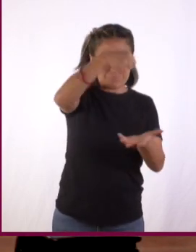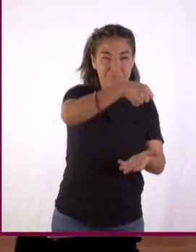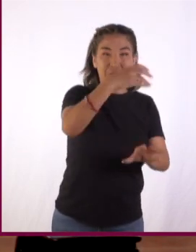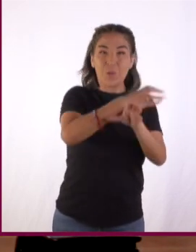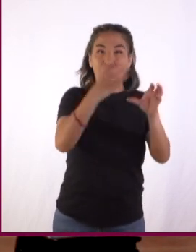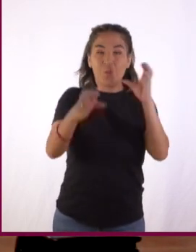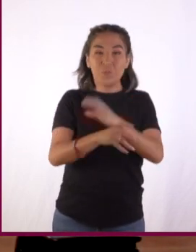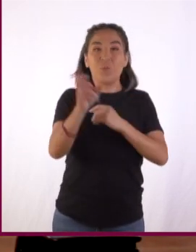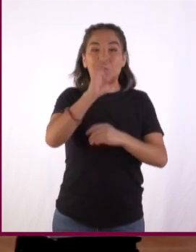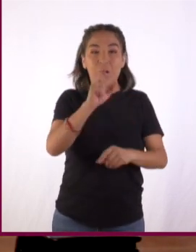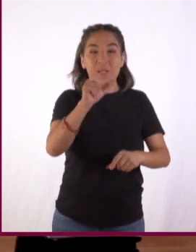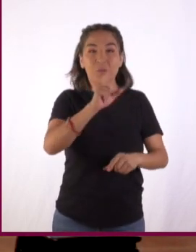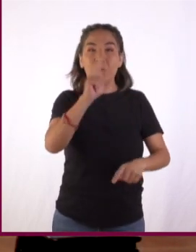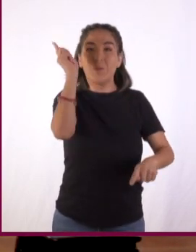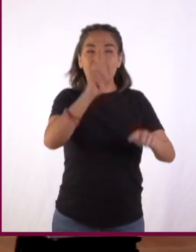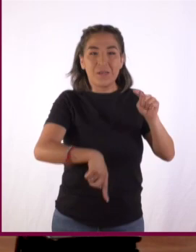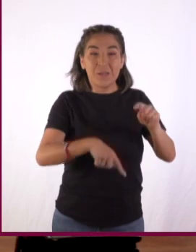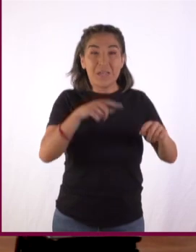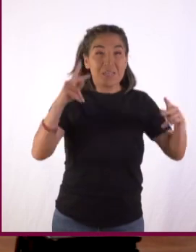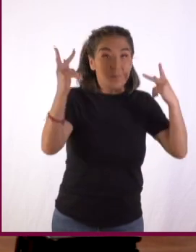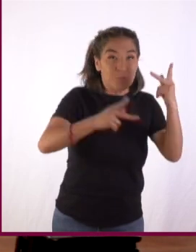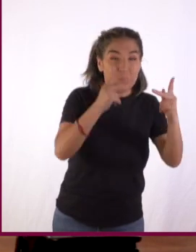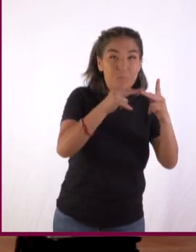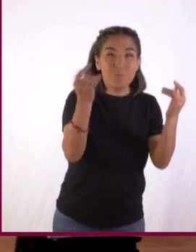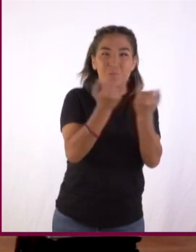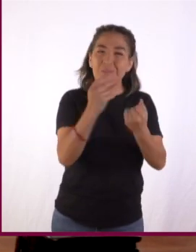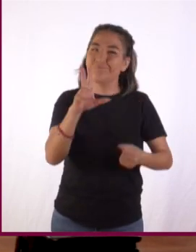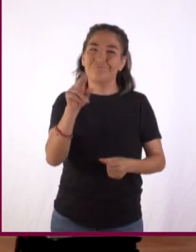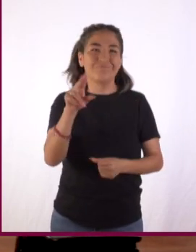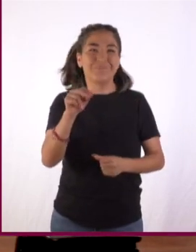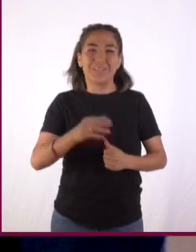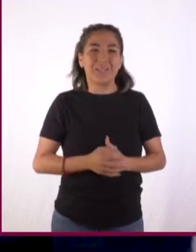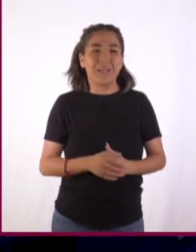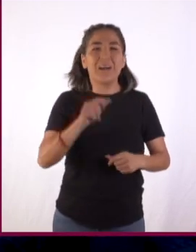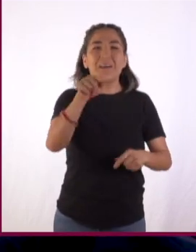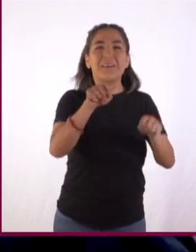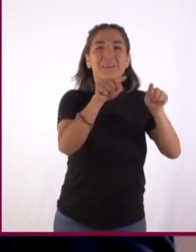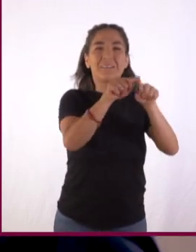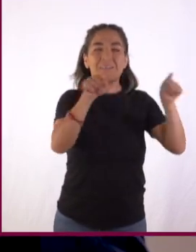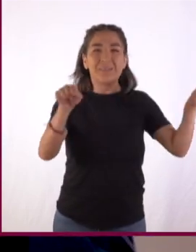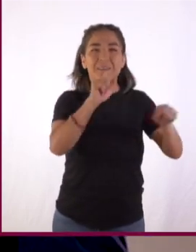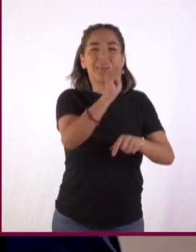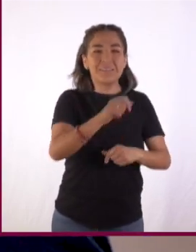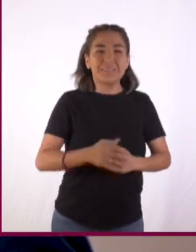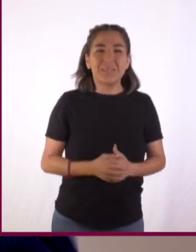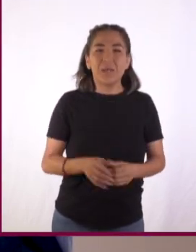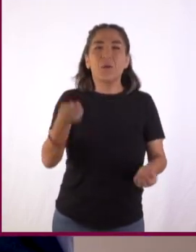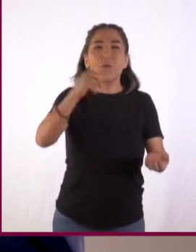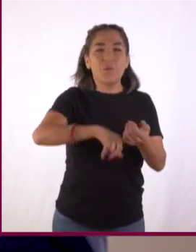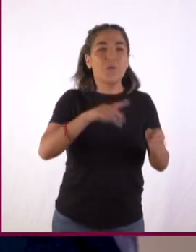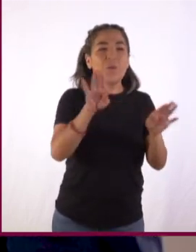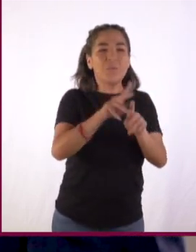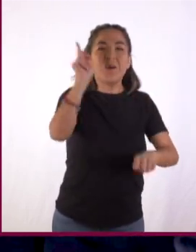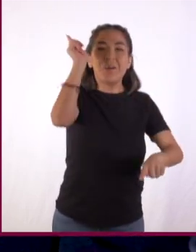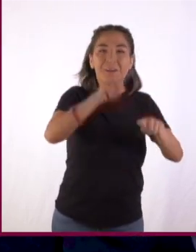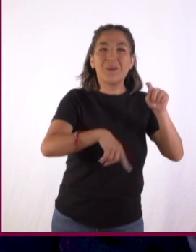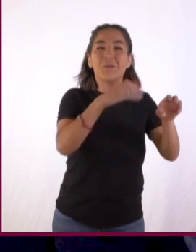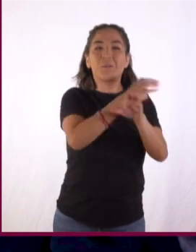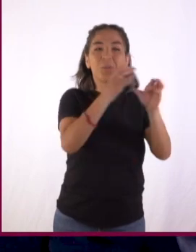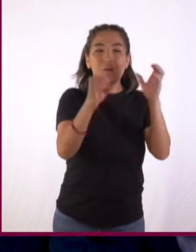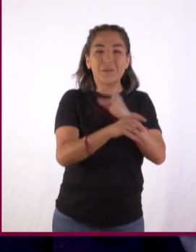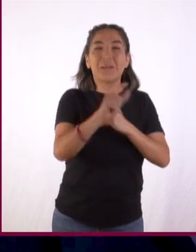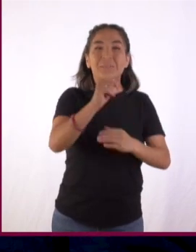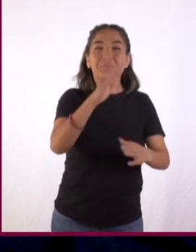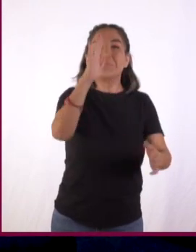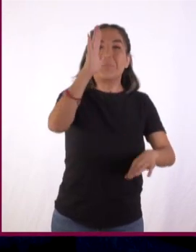cuando colocamos los objetos y cuando los quitamos no coinciden. Vemos que las líneas que marcaron la cubeta cuando se quitaron